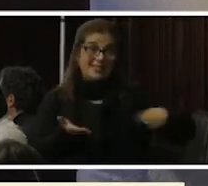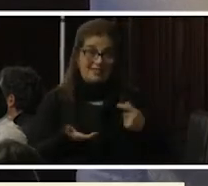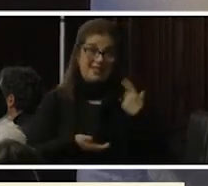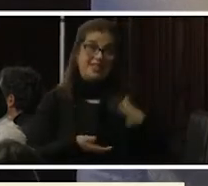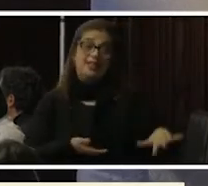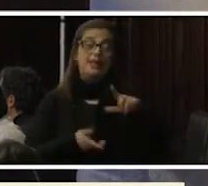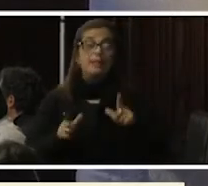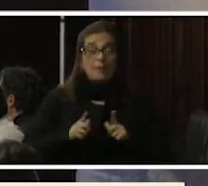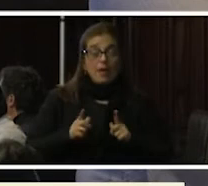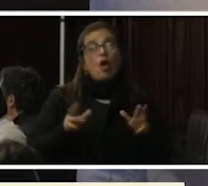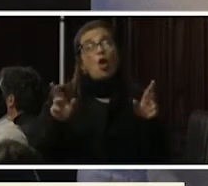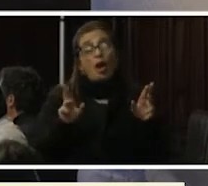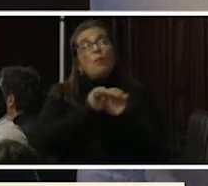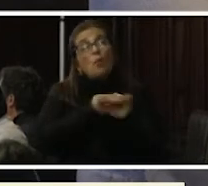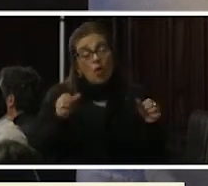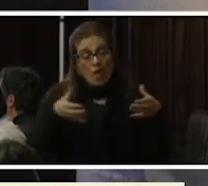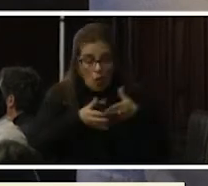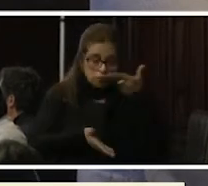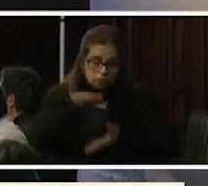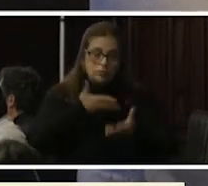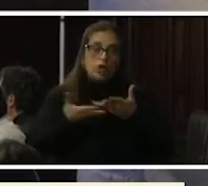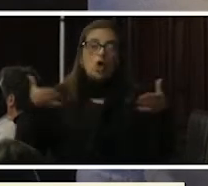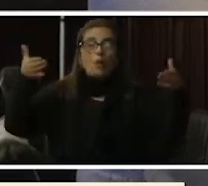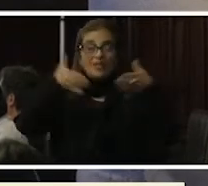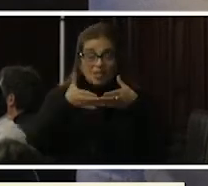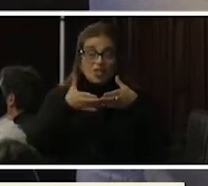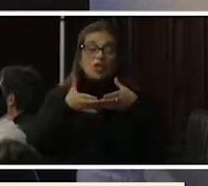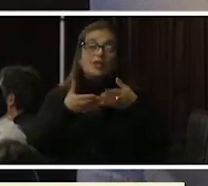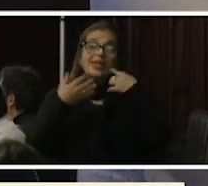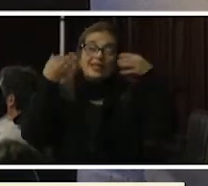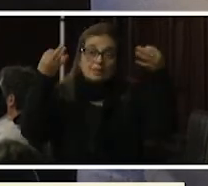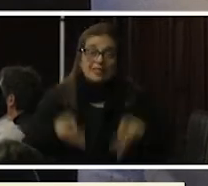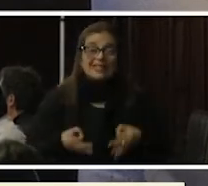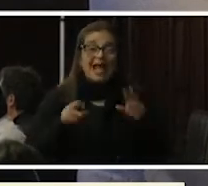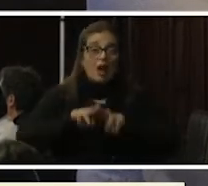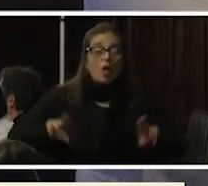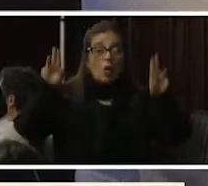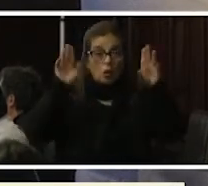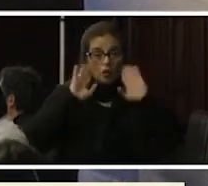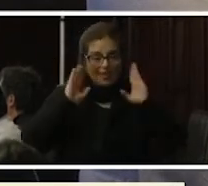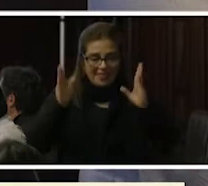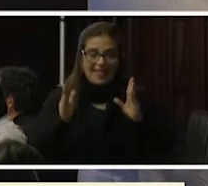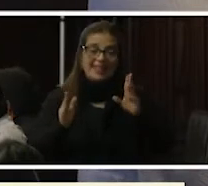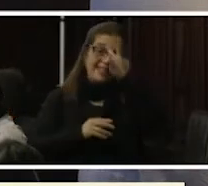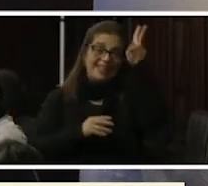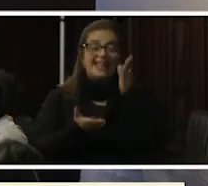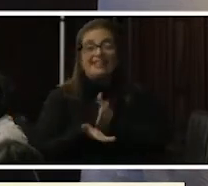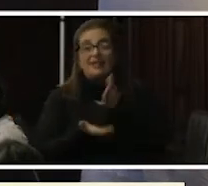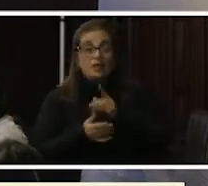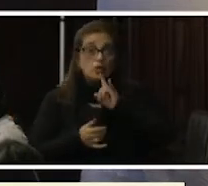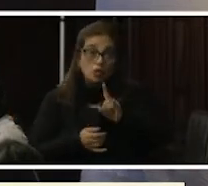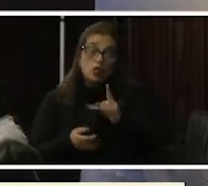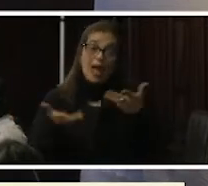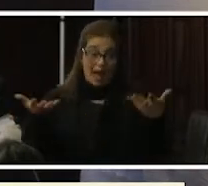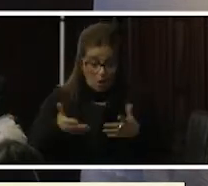Esperamos continuar trabajando conjuntamente con la Comisión y la Relatora Especial de las Naciones Unidas sobre los Derechos de los Pueblos Indígenas en este y